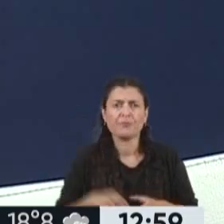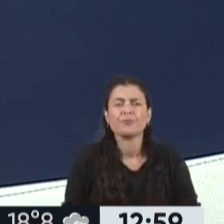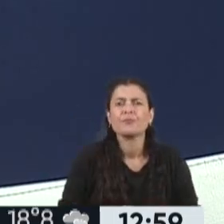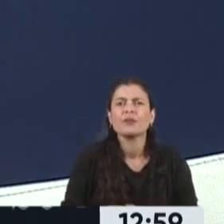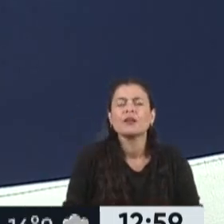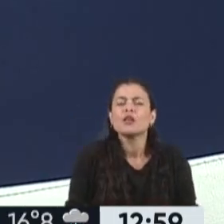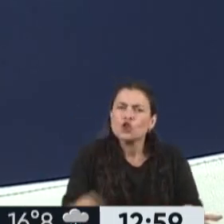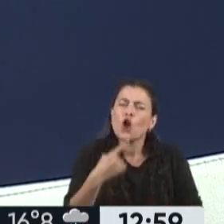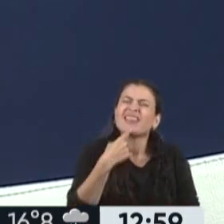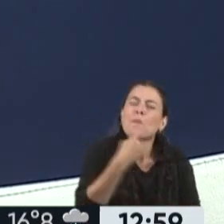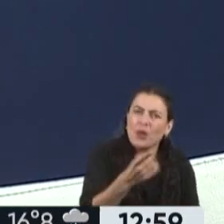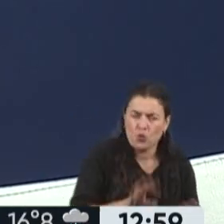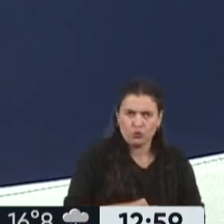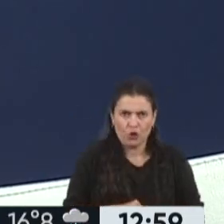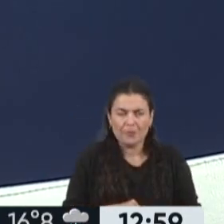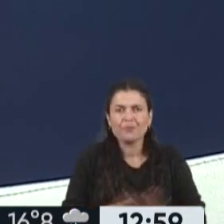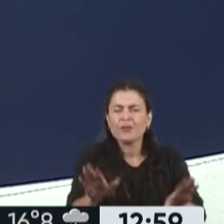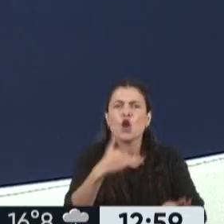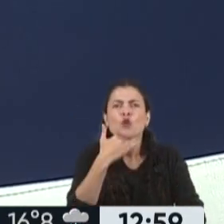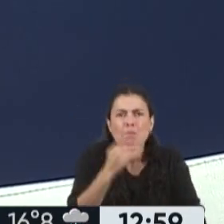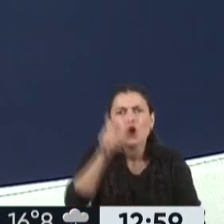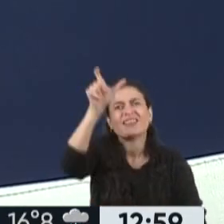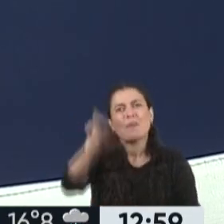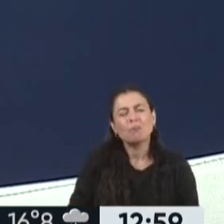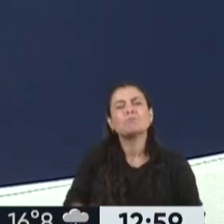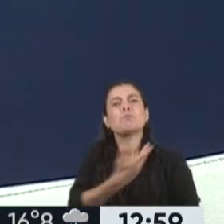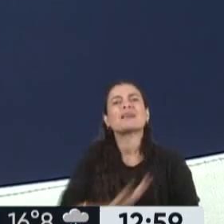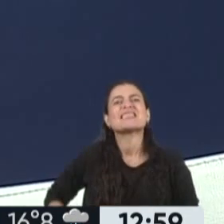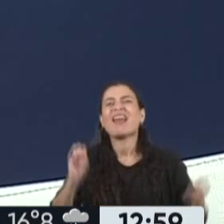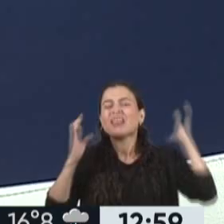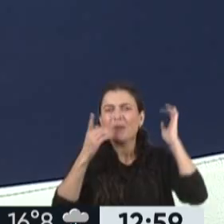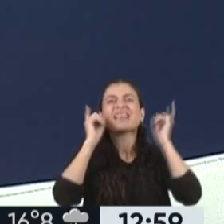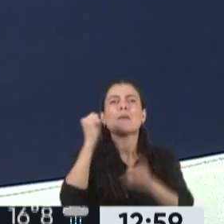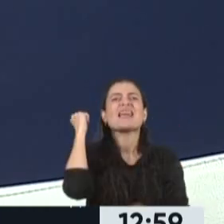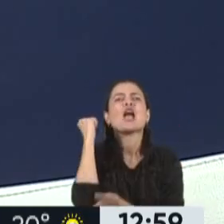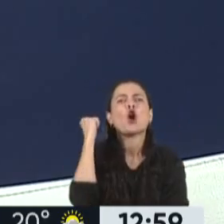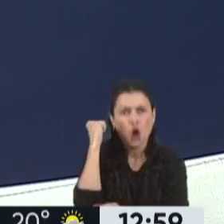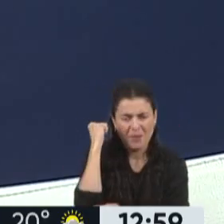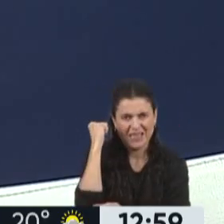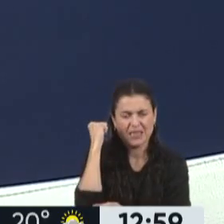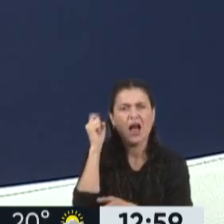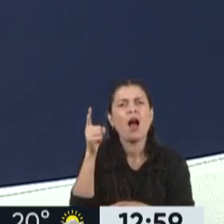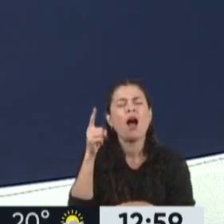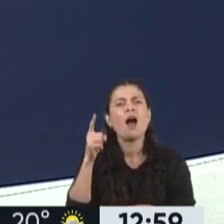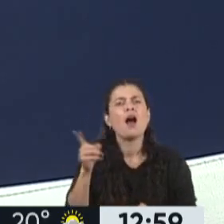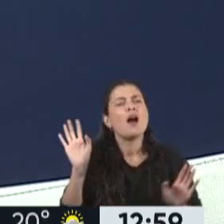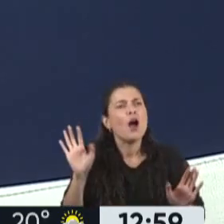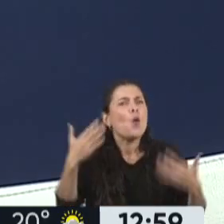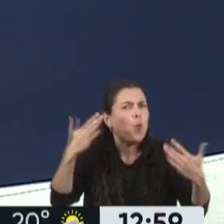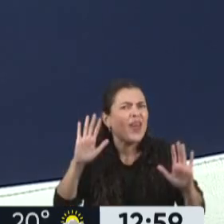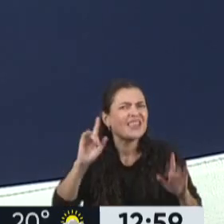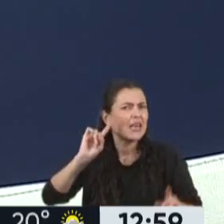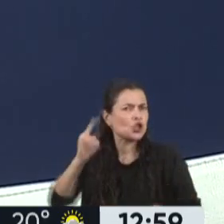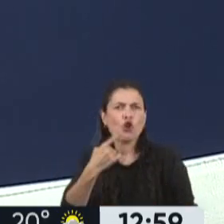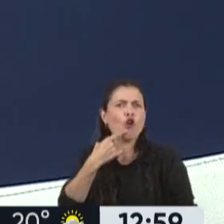es, más allá de su condición de economista, ¿pudo no haber preguntado el presidente